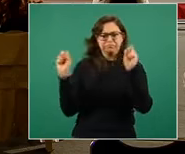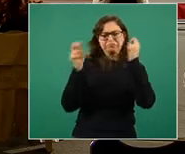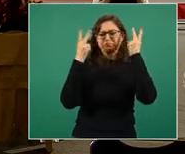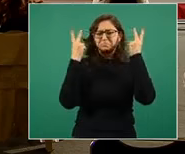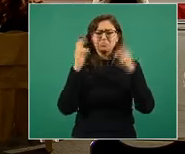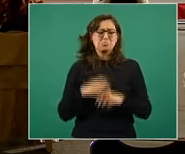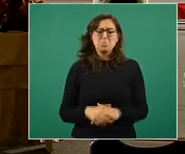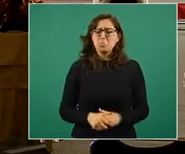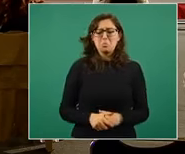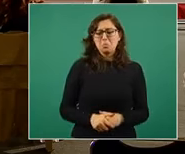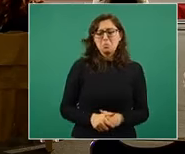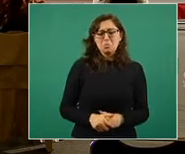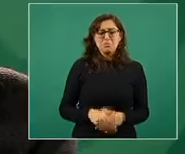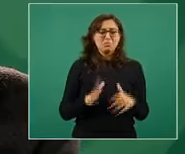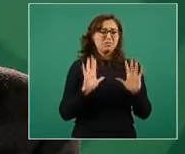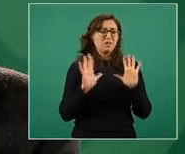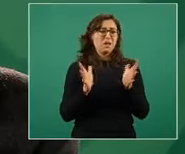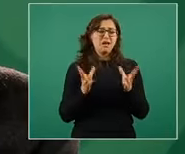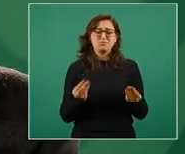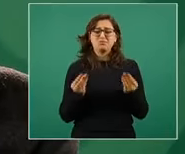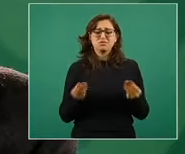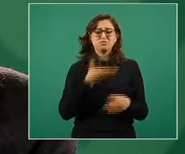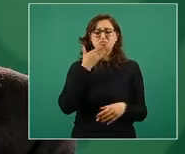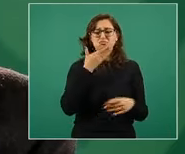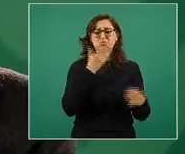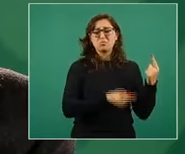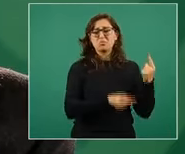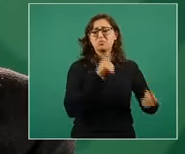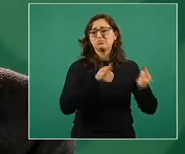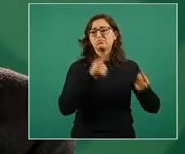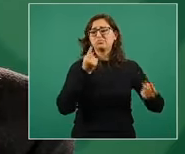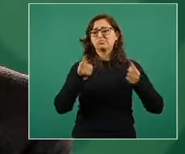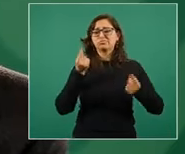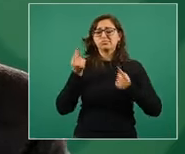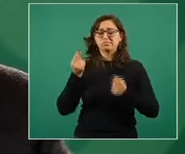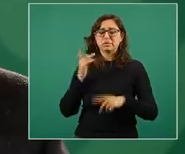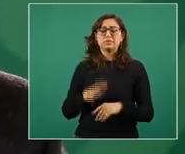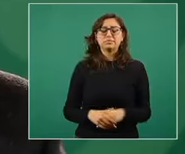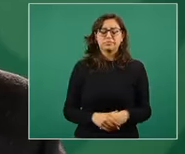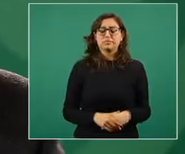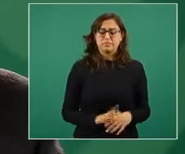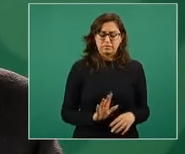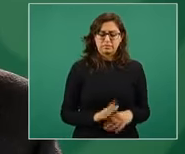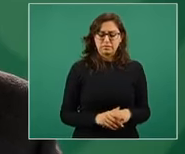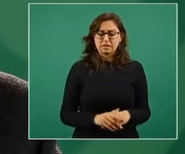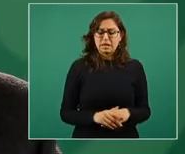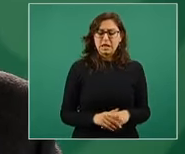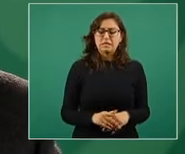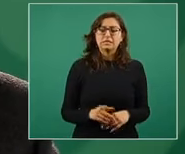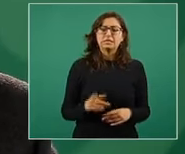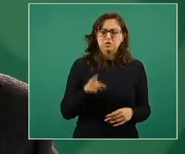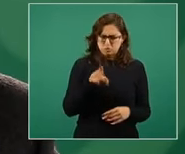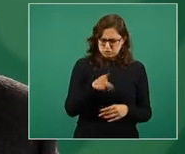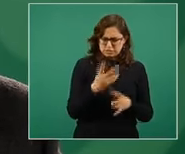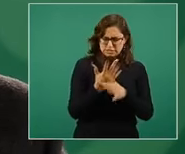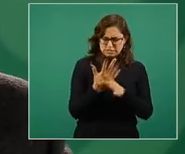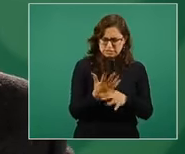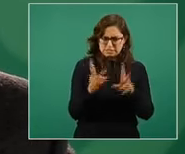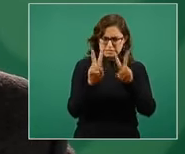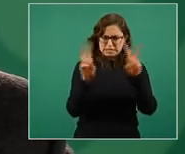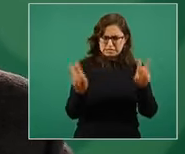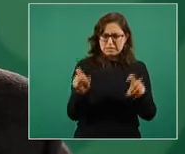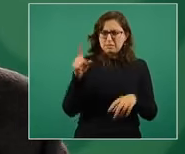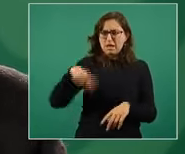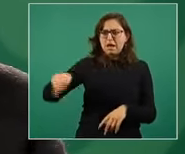El caso del que usted habla es en esta sesión que suele ocurrir al inicio del periodo ordinario de las sesiones de la Academia Nacional